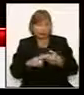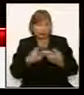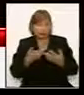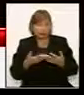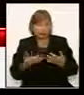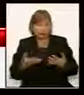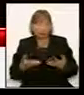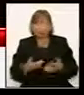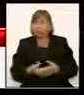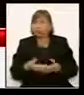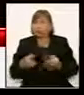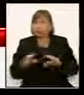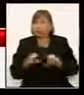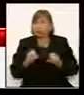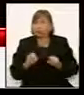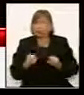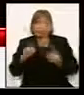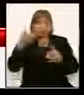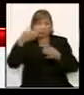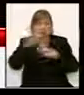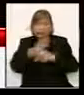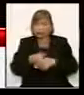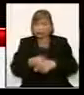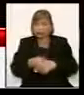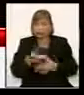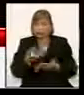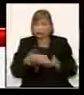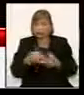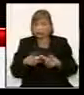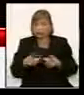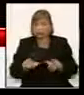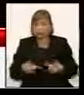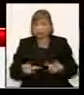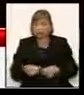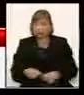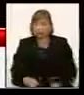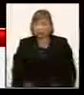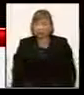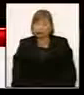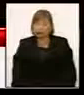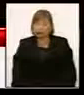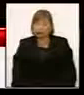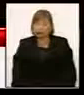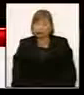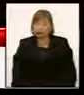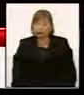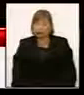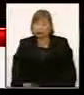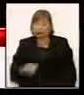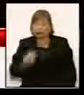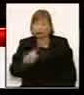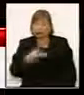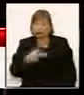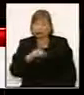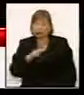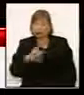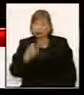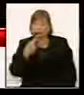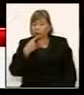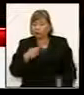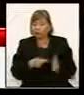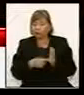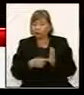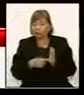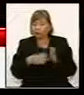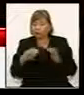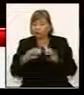indudablemente va a desembocar en esta zona. Esto es lo que nosotros en todo caso queríamos señalarle,